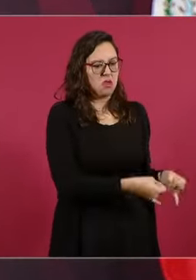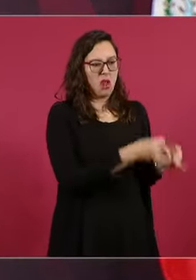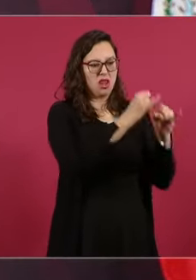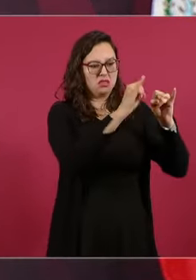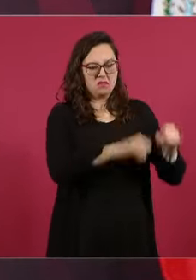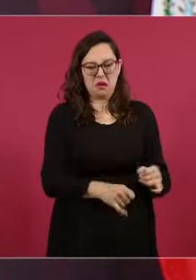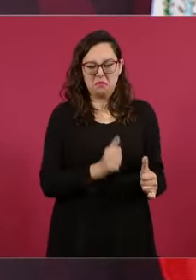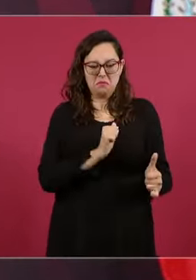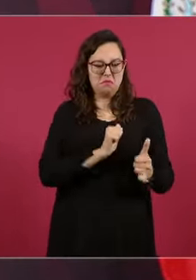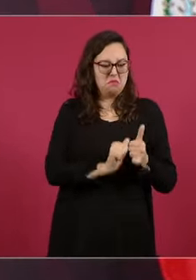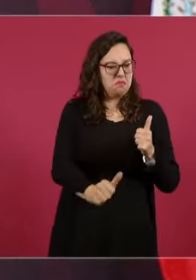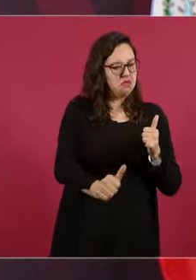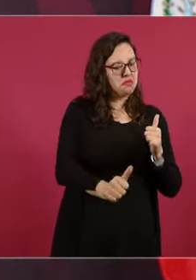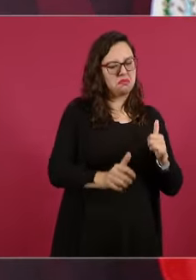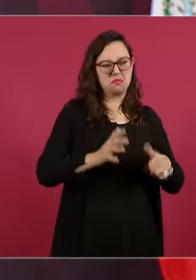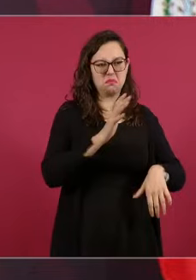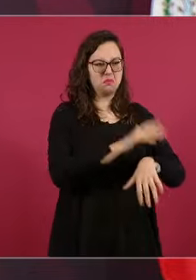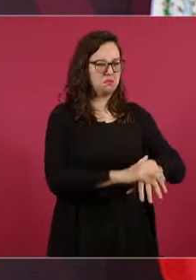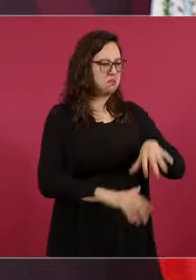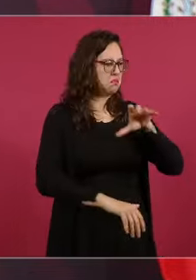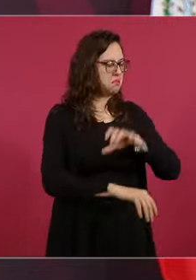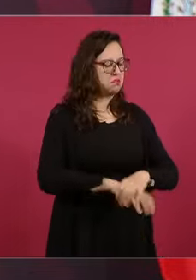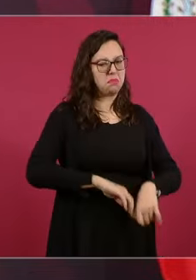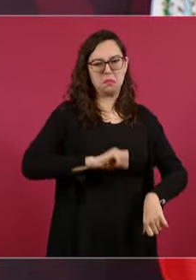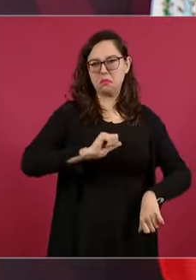y es una vida más individualista,